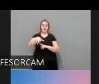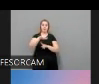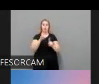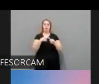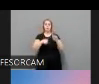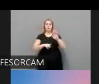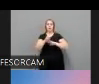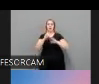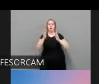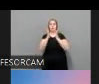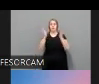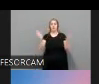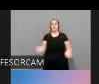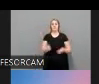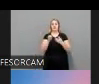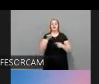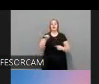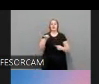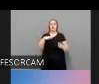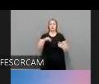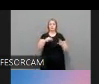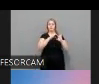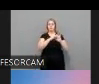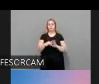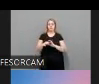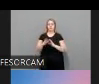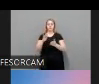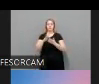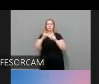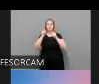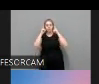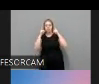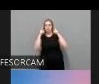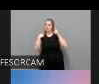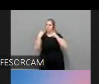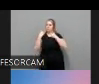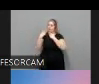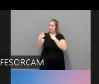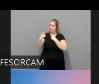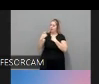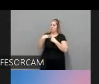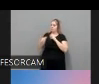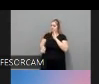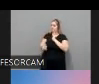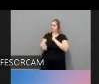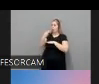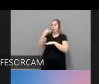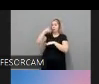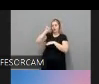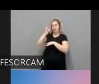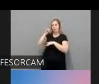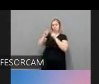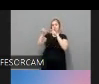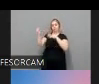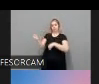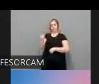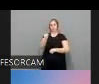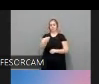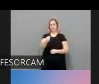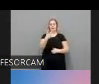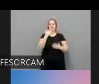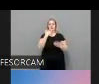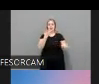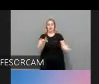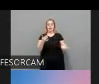desarrollo. Esta debe comenzarse en el momento en el que se detecta que existen estas dificultades o que puede aparecer riesgo. Por ejemplo, aquí